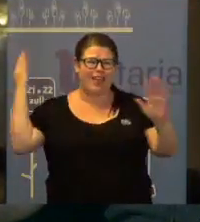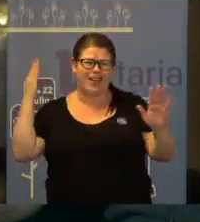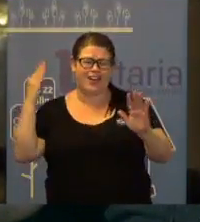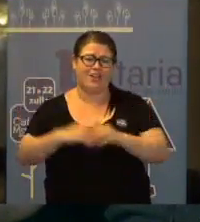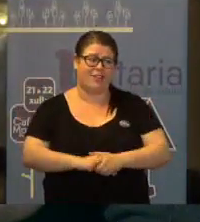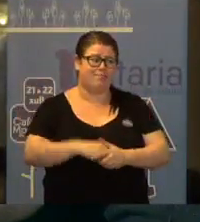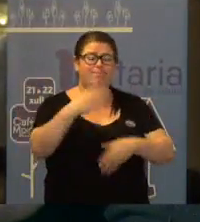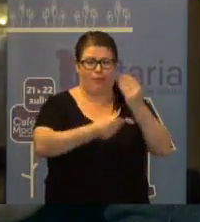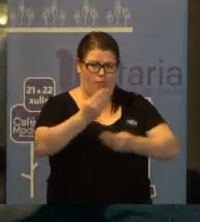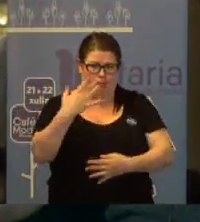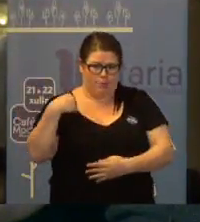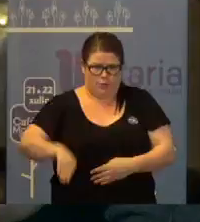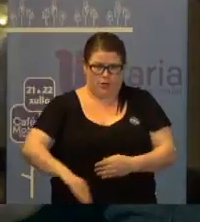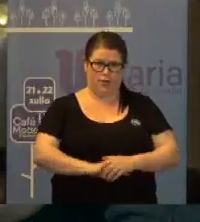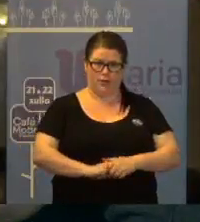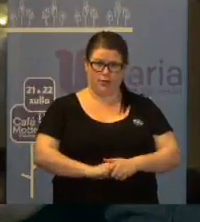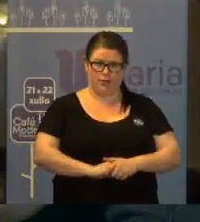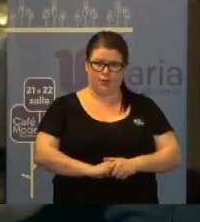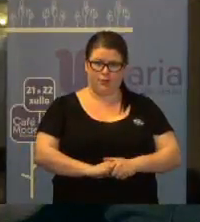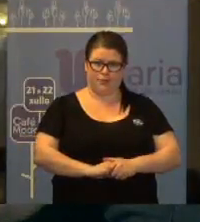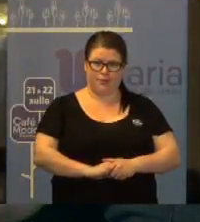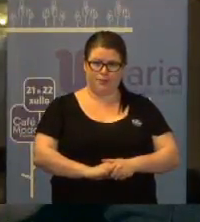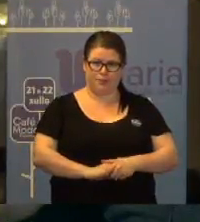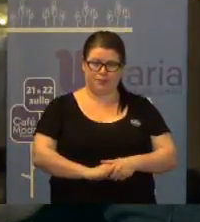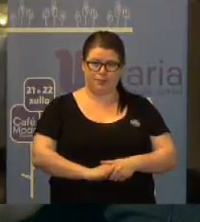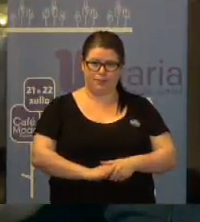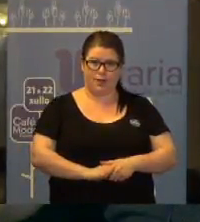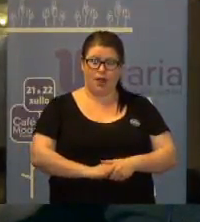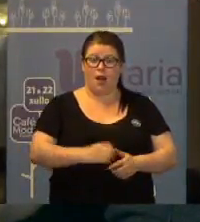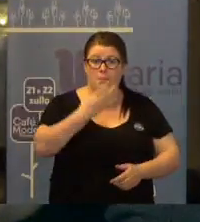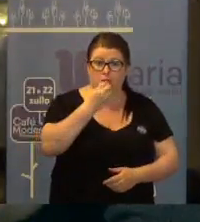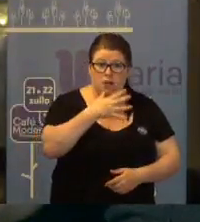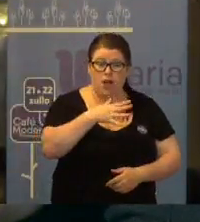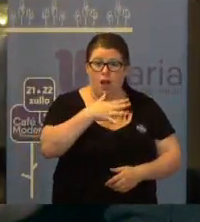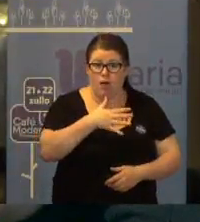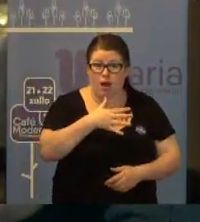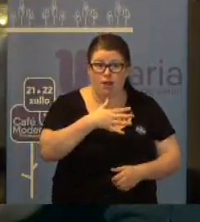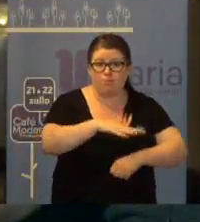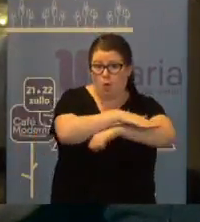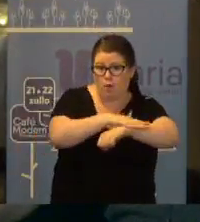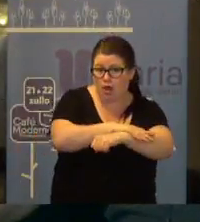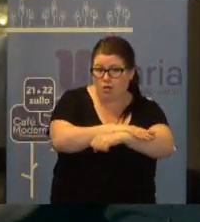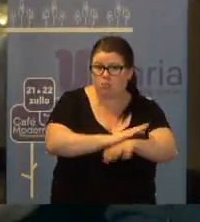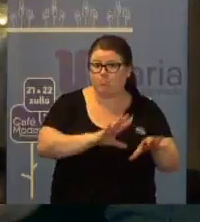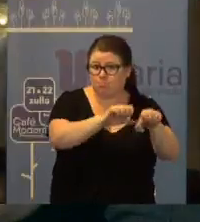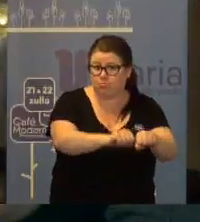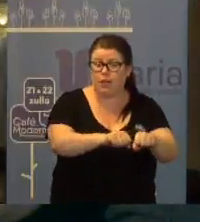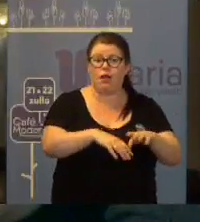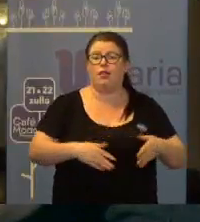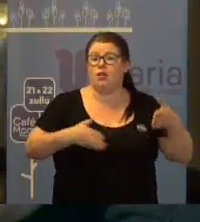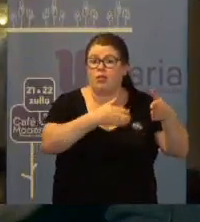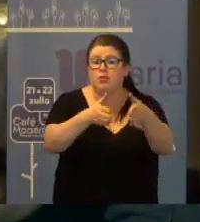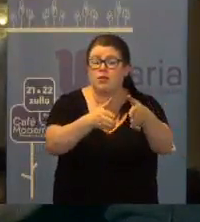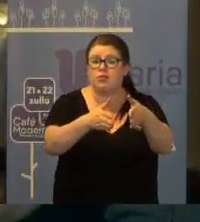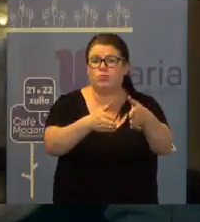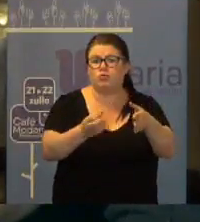está facendo. Só está facendo. O PSOE acaba de chegar ao goberno. Cal é a senda do PSOE? A senda do PSOE non